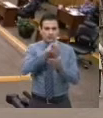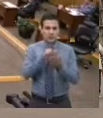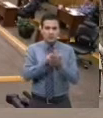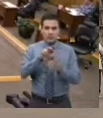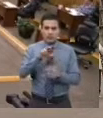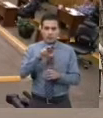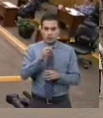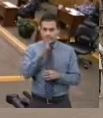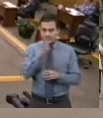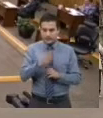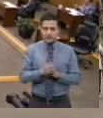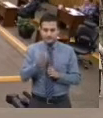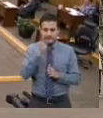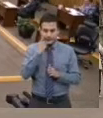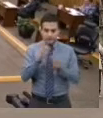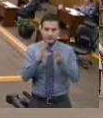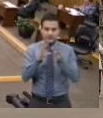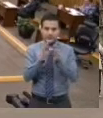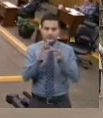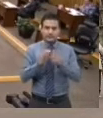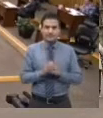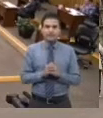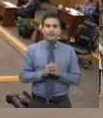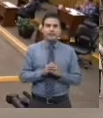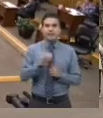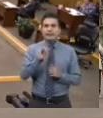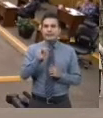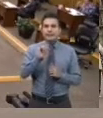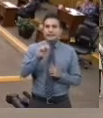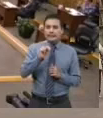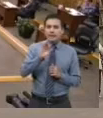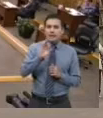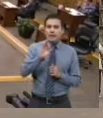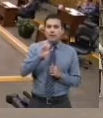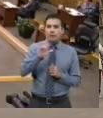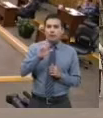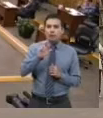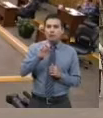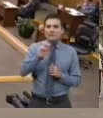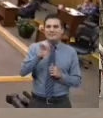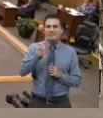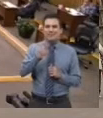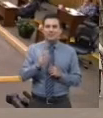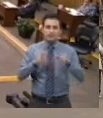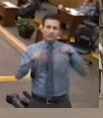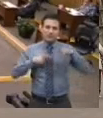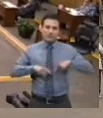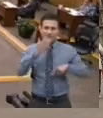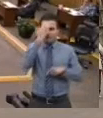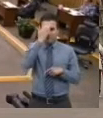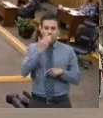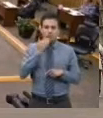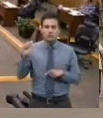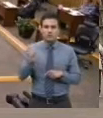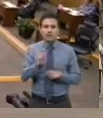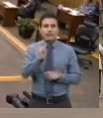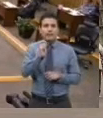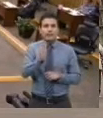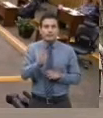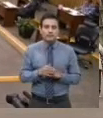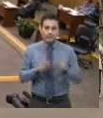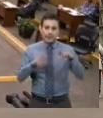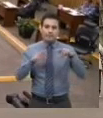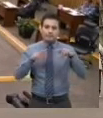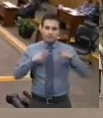partes. ¿Cuál es la definición de influencer? Conocidos en todo el mundo como influencers, se trata de personas